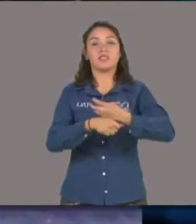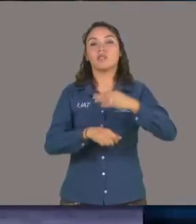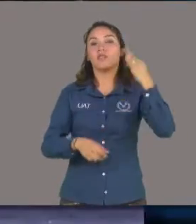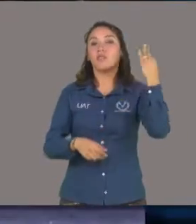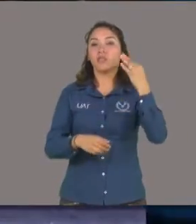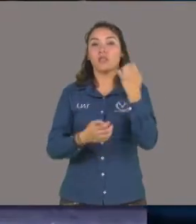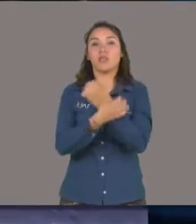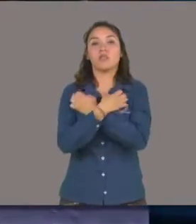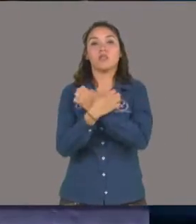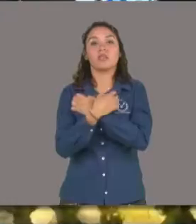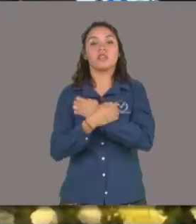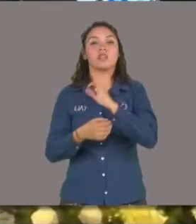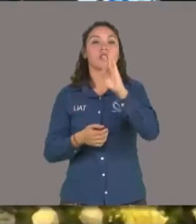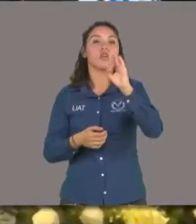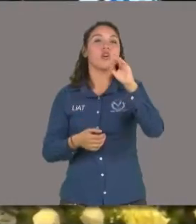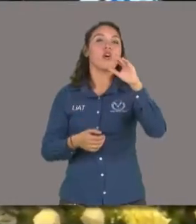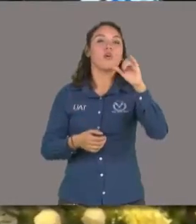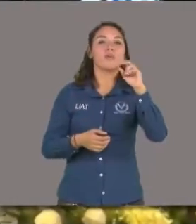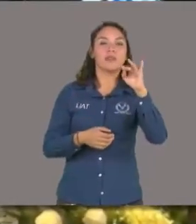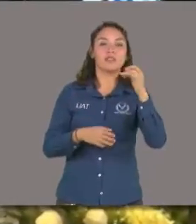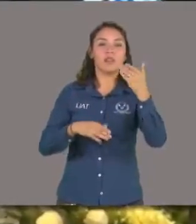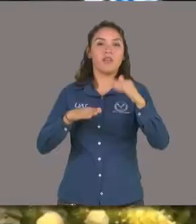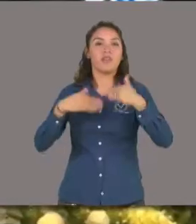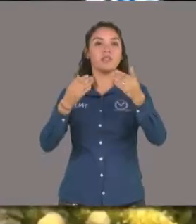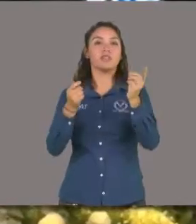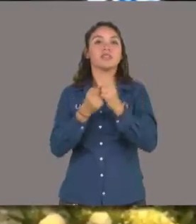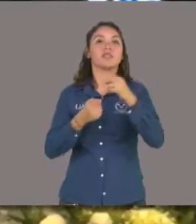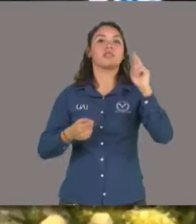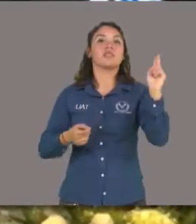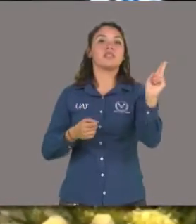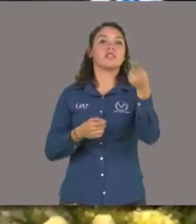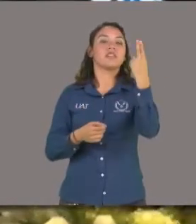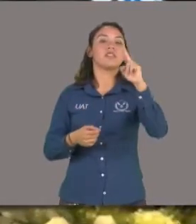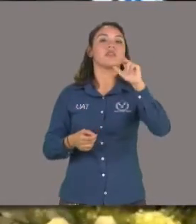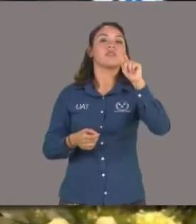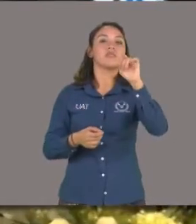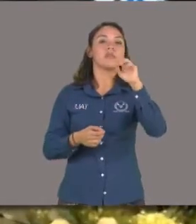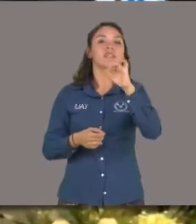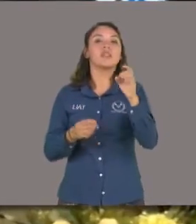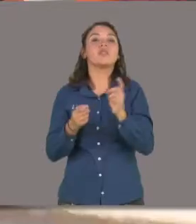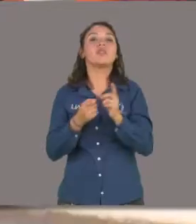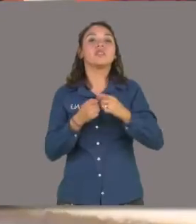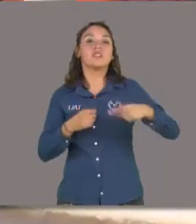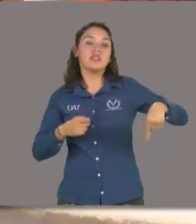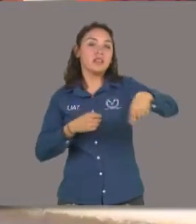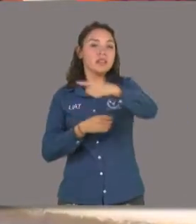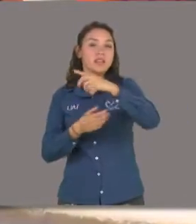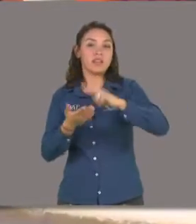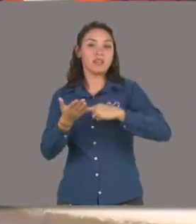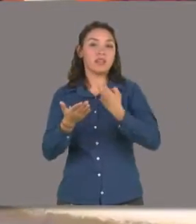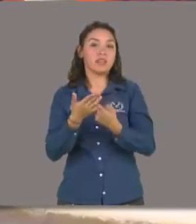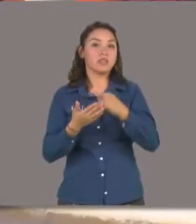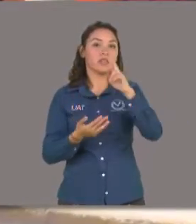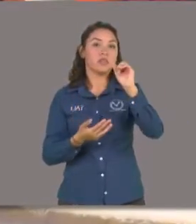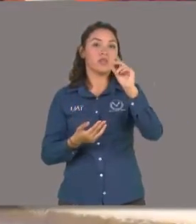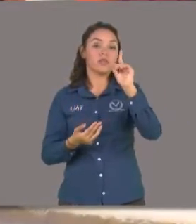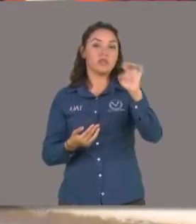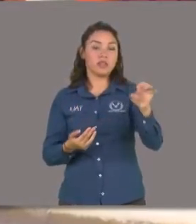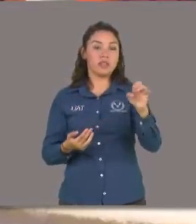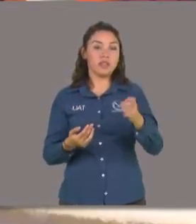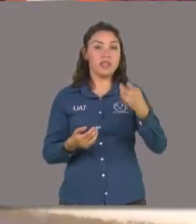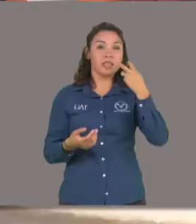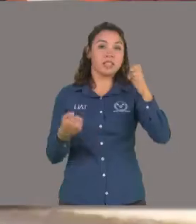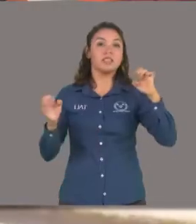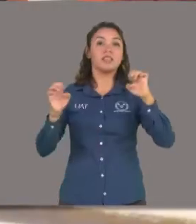internacional de comercio exterior, organizado por la Universidad Autónoma de Tamaulipas a través de la unidad académica multidisciplinaria Reynosa Rode.